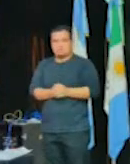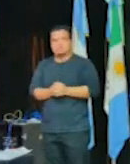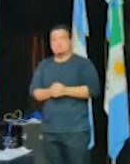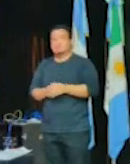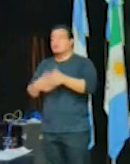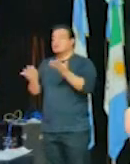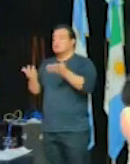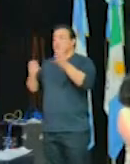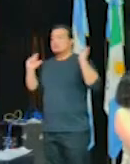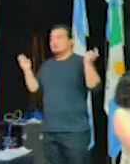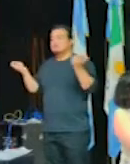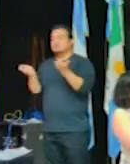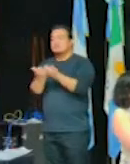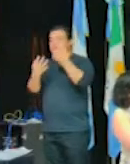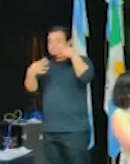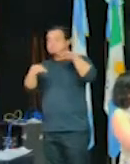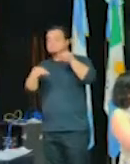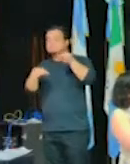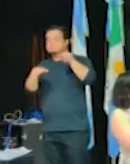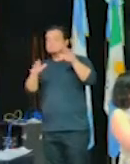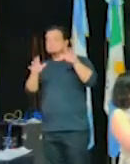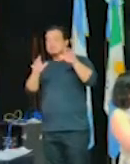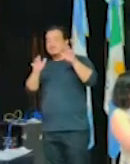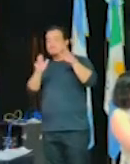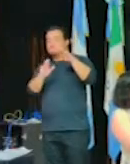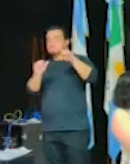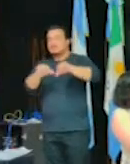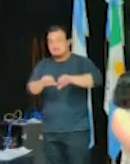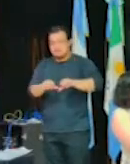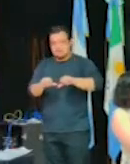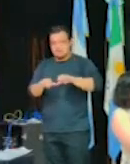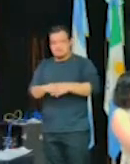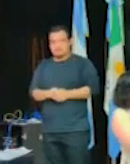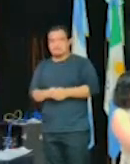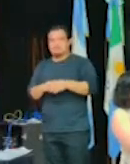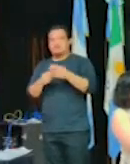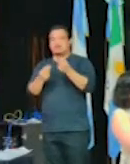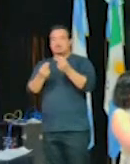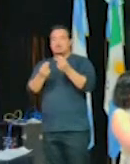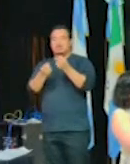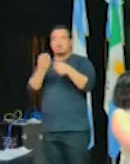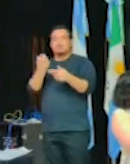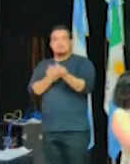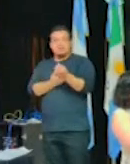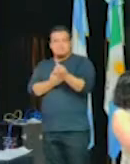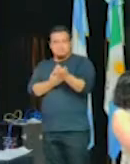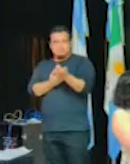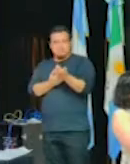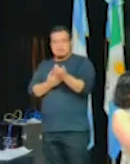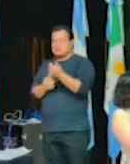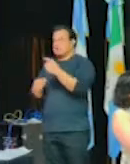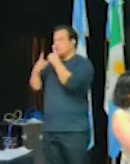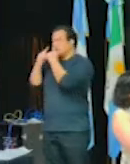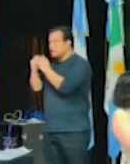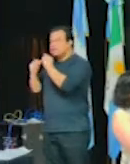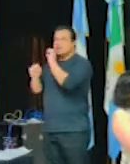expectativas sociales, evita cualquier limitación de recursos, ignora la seriedad de las agresiones,